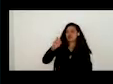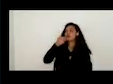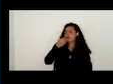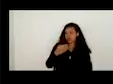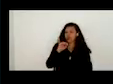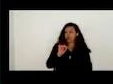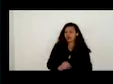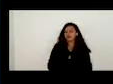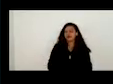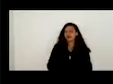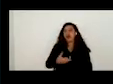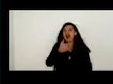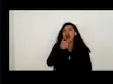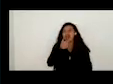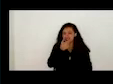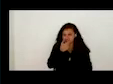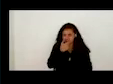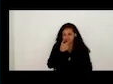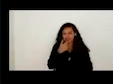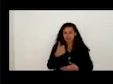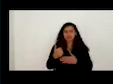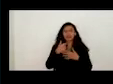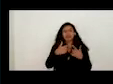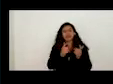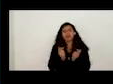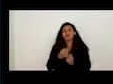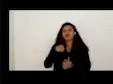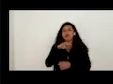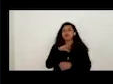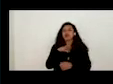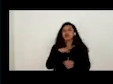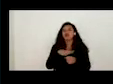las galletas, qué creen que nos van a aportar y en qué grupo lo encontraríamos?